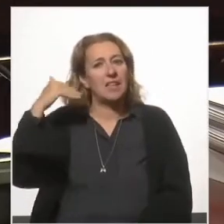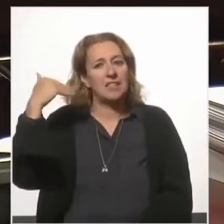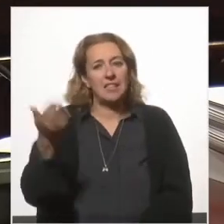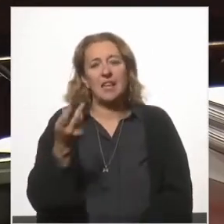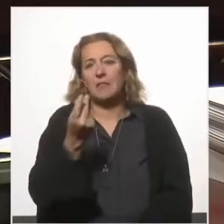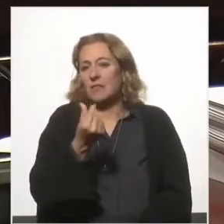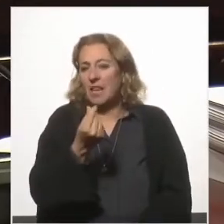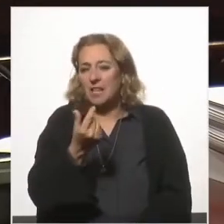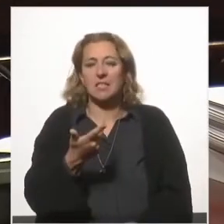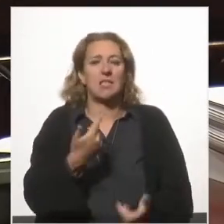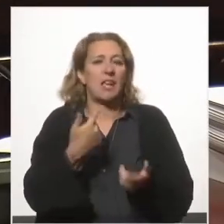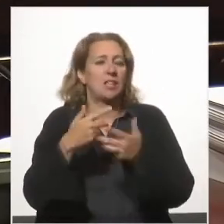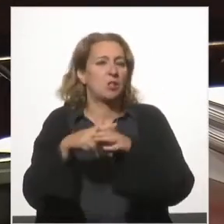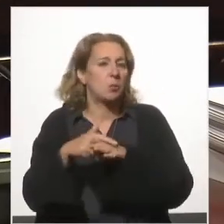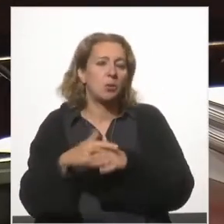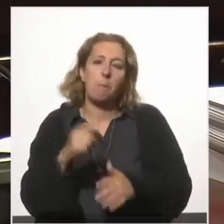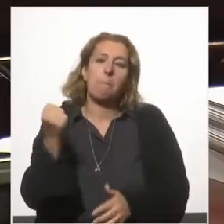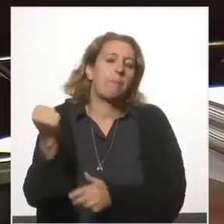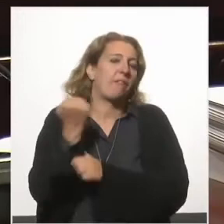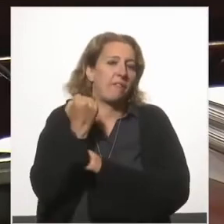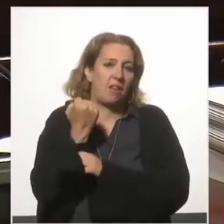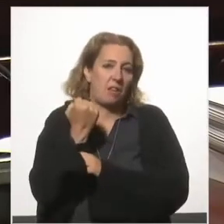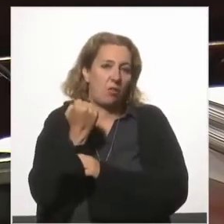uno de los instrumentos preferidos